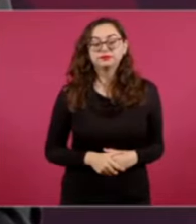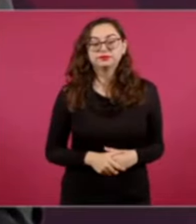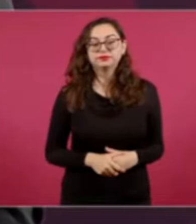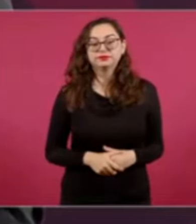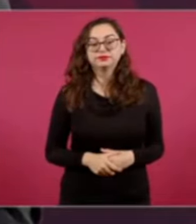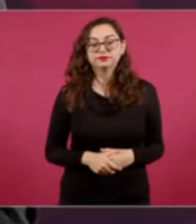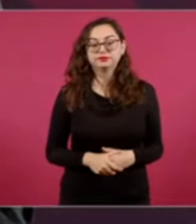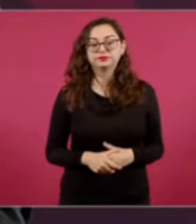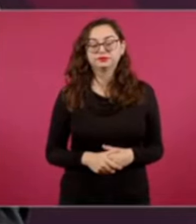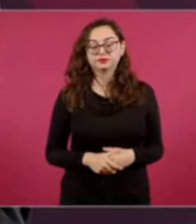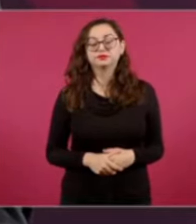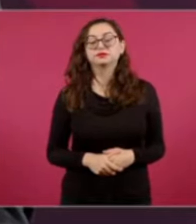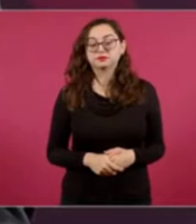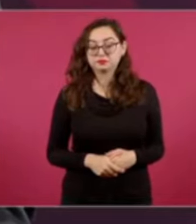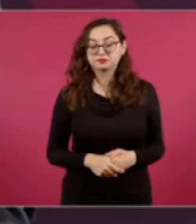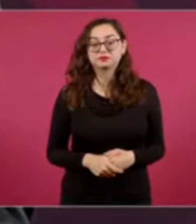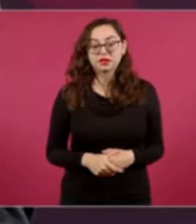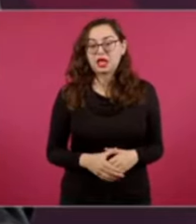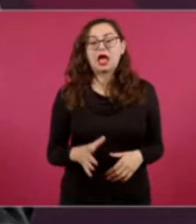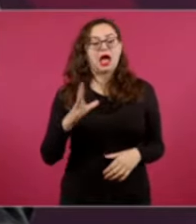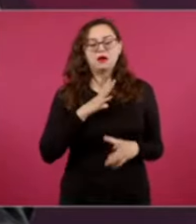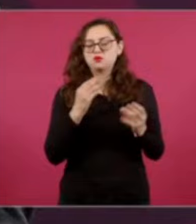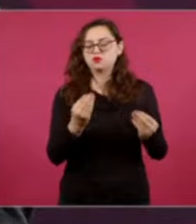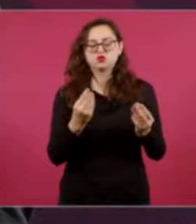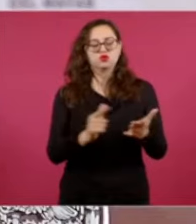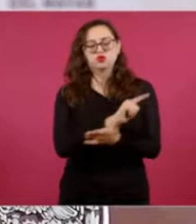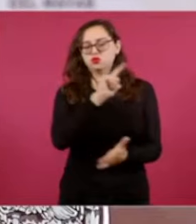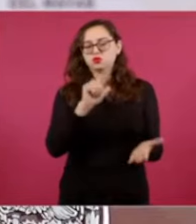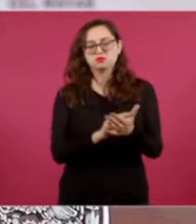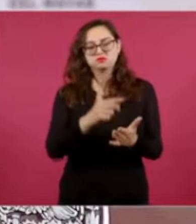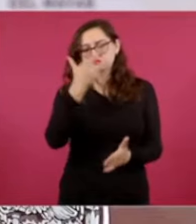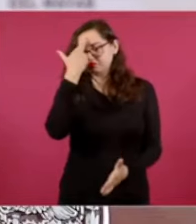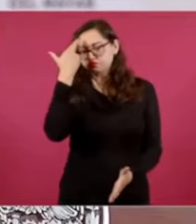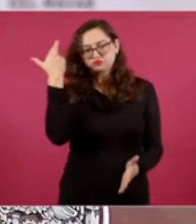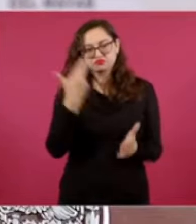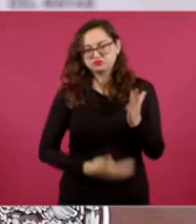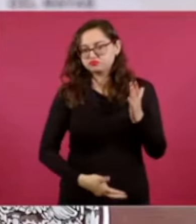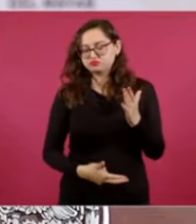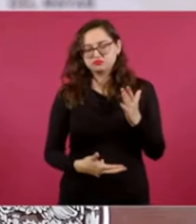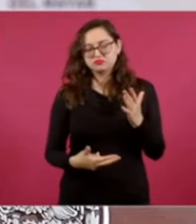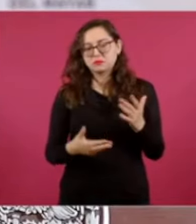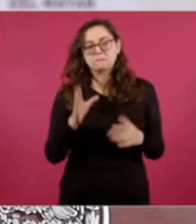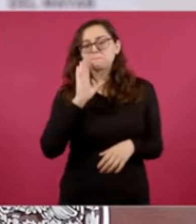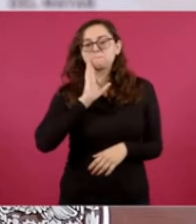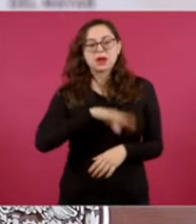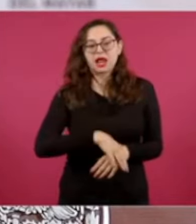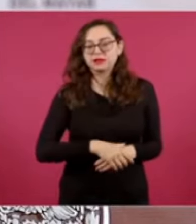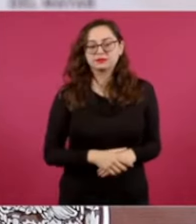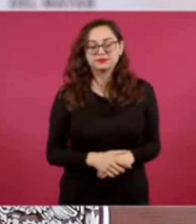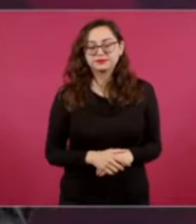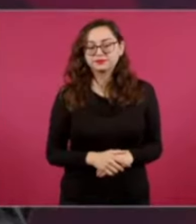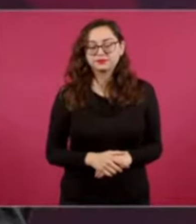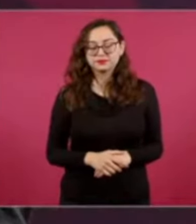una ilegalidad, es irregular el que se utilice la